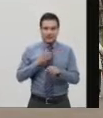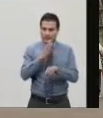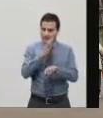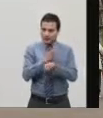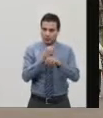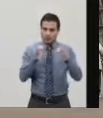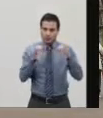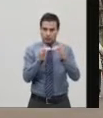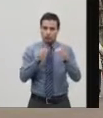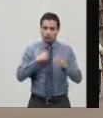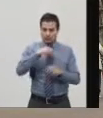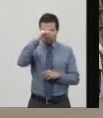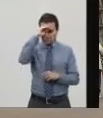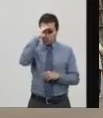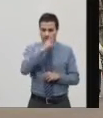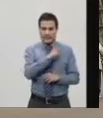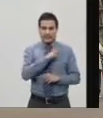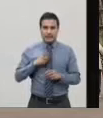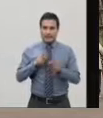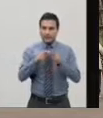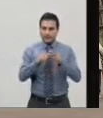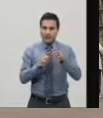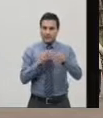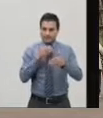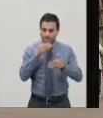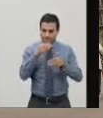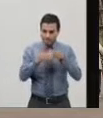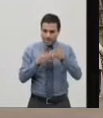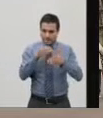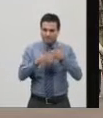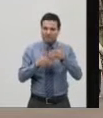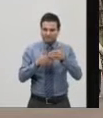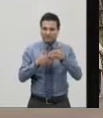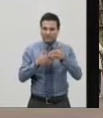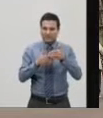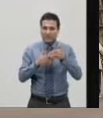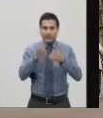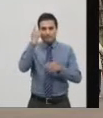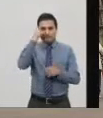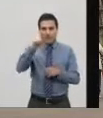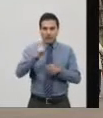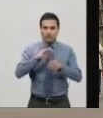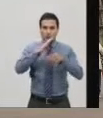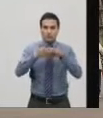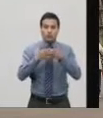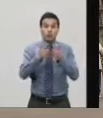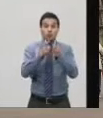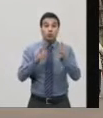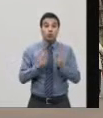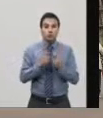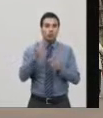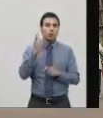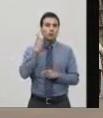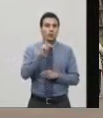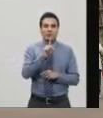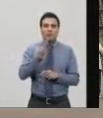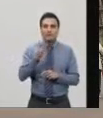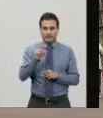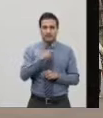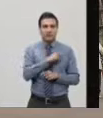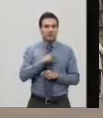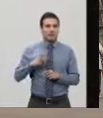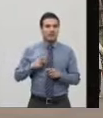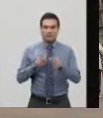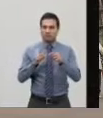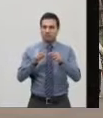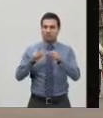inicie un procedimiento para determinar la pérdida del registro de este partido político, en las cuales se evidencien las